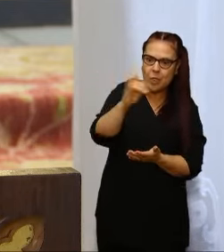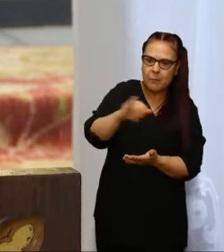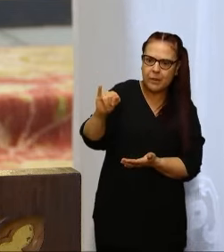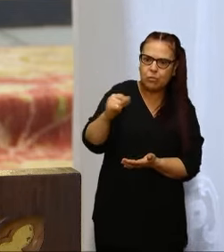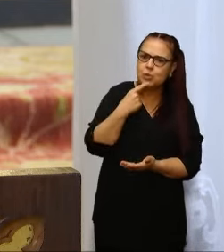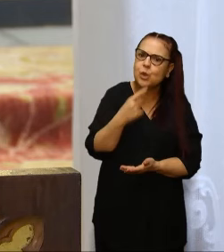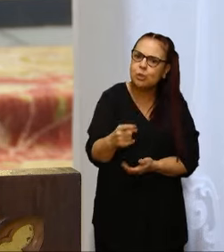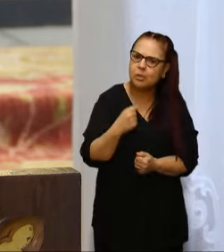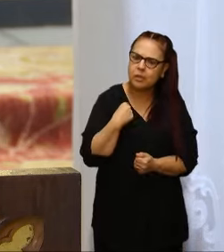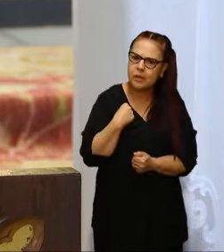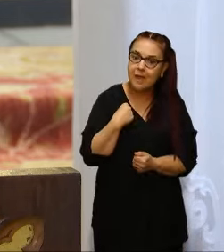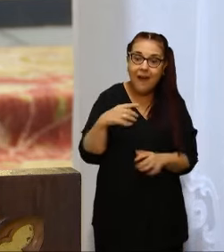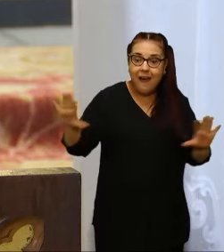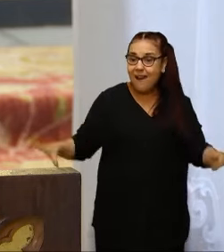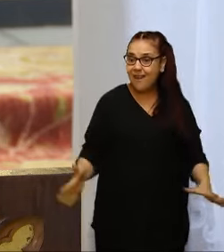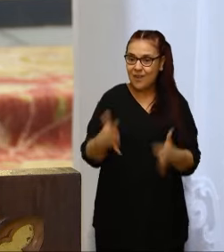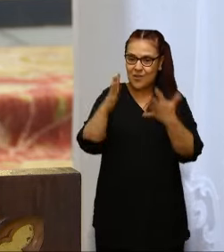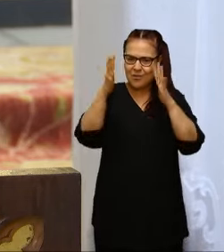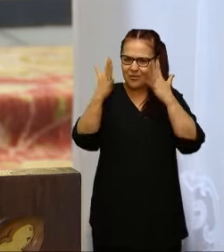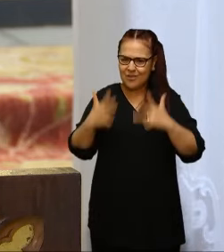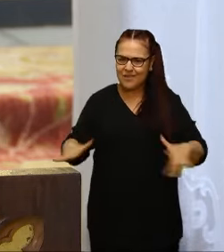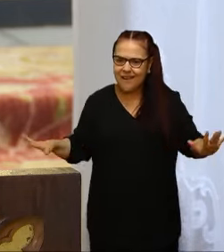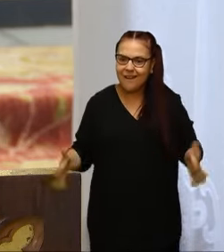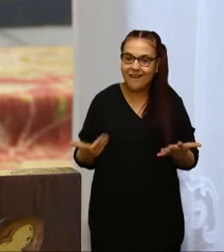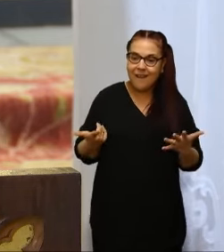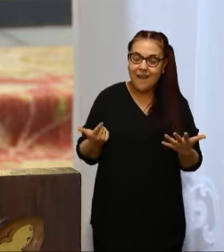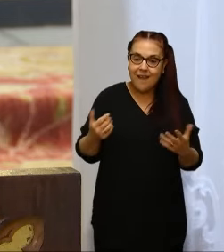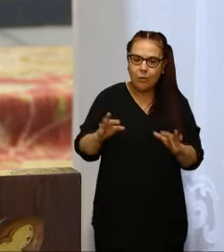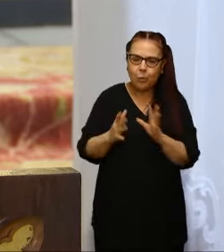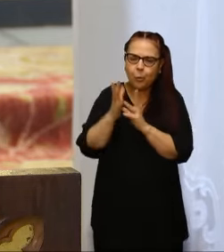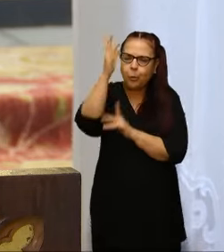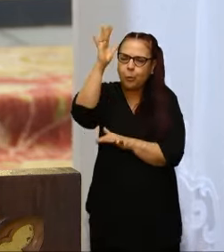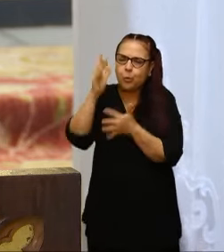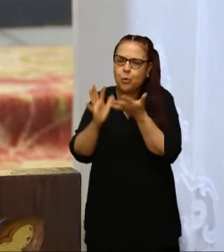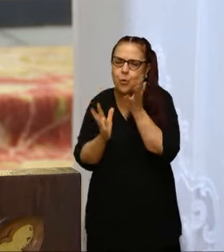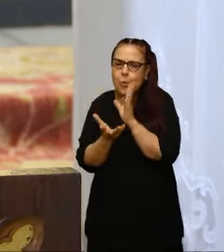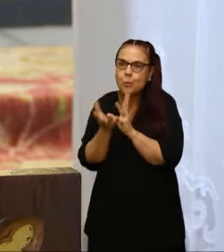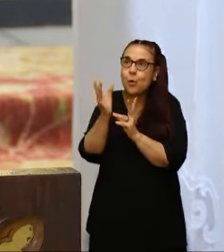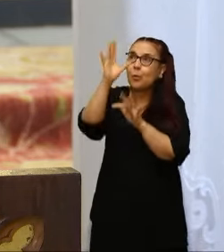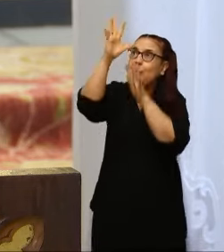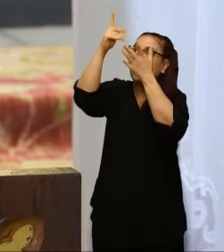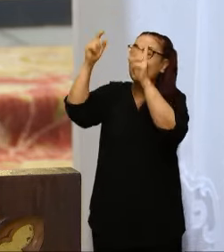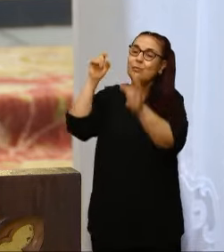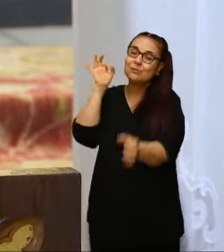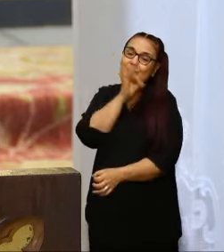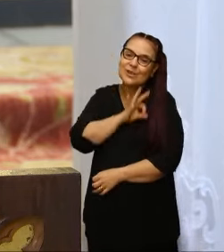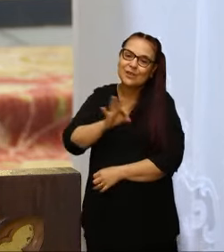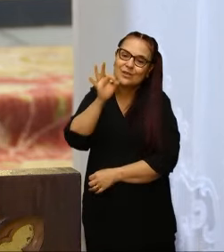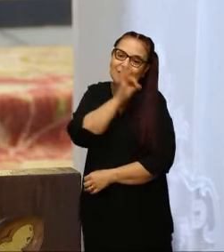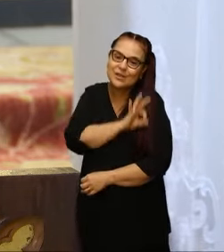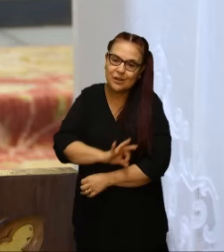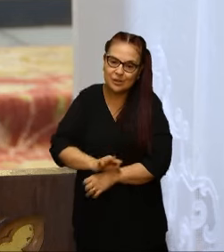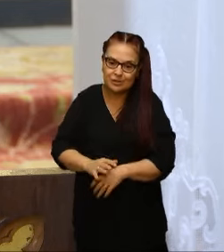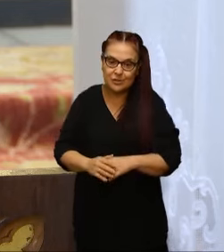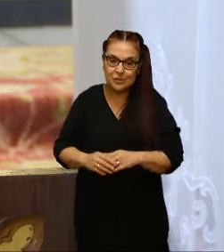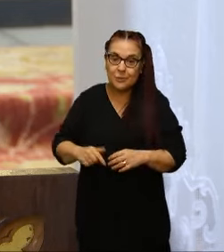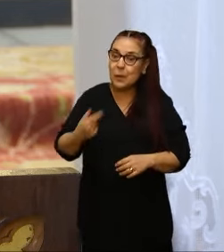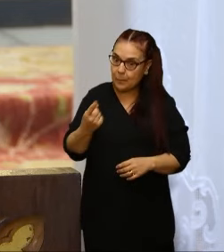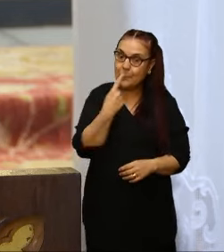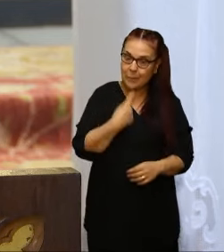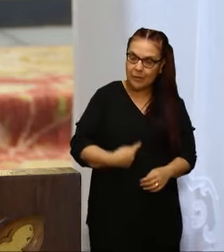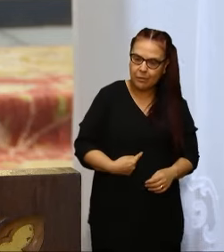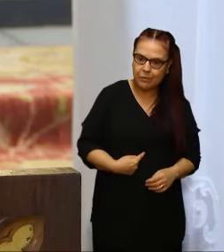dijeron: Aleluya, y el humo de su incendio sube por los siglos de los siglos. Y me